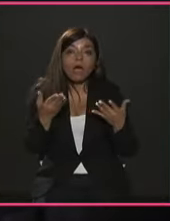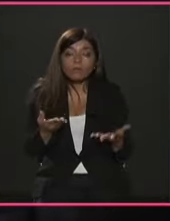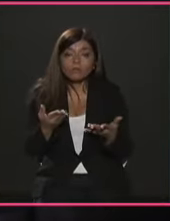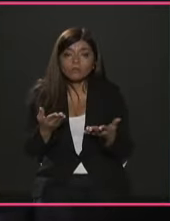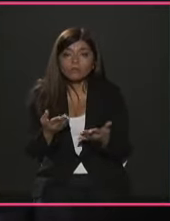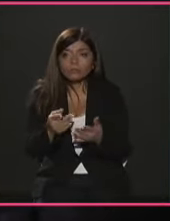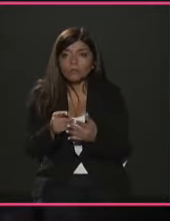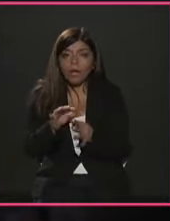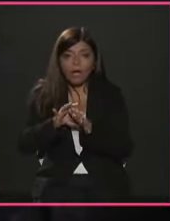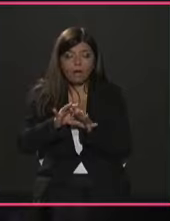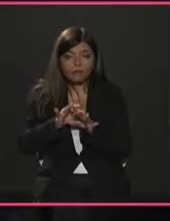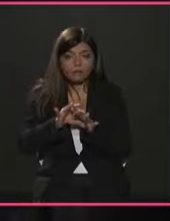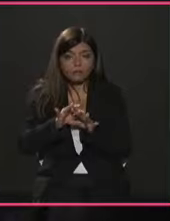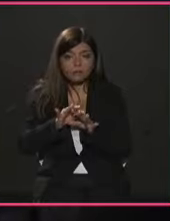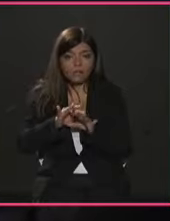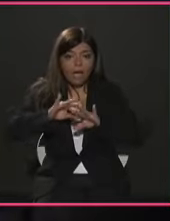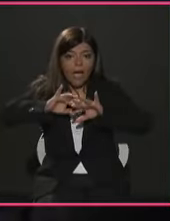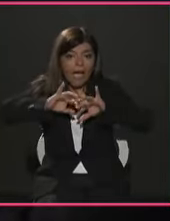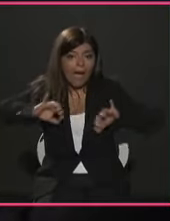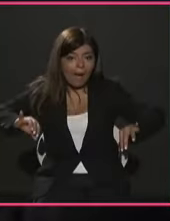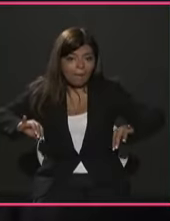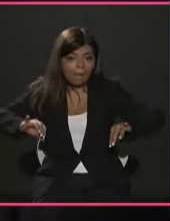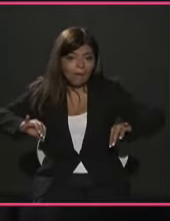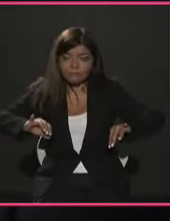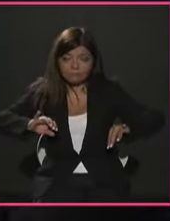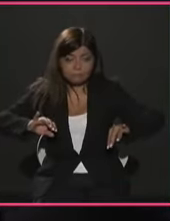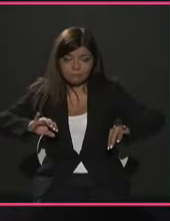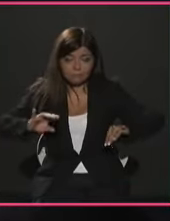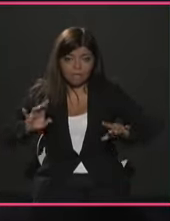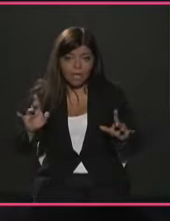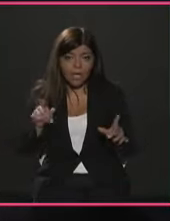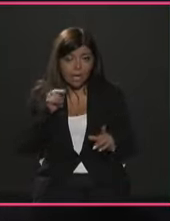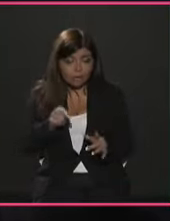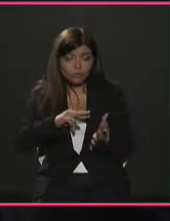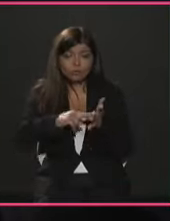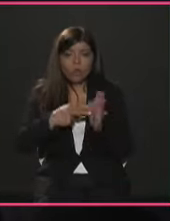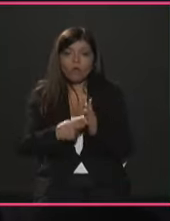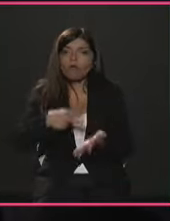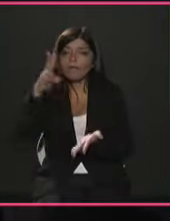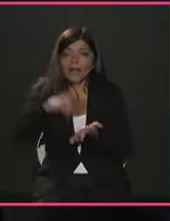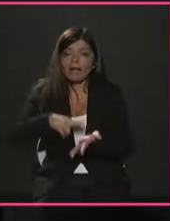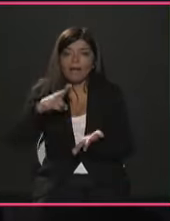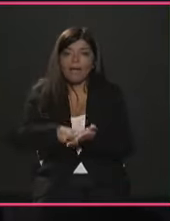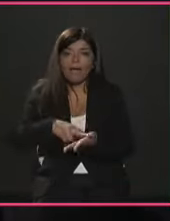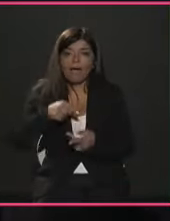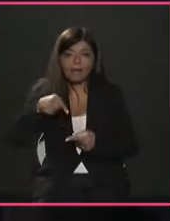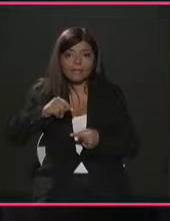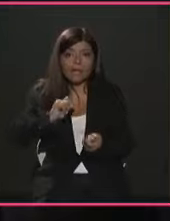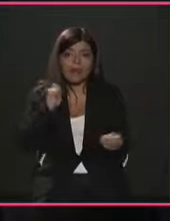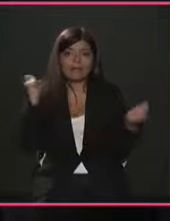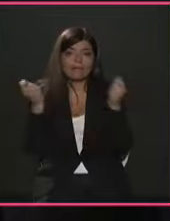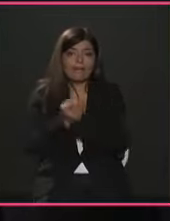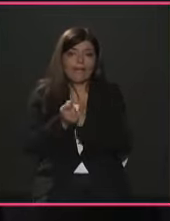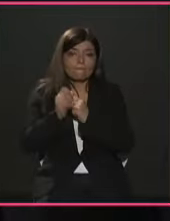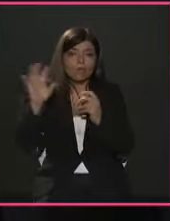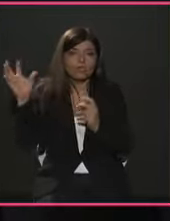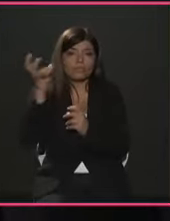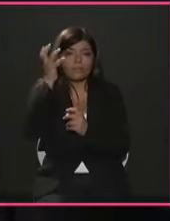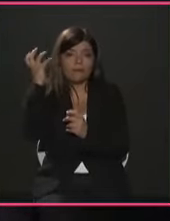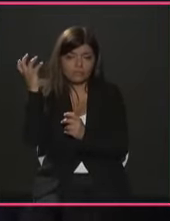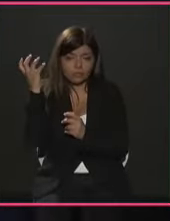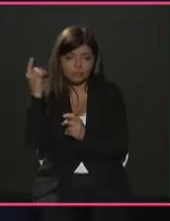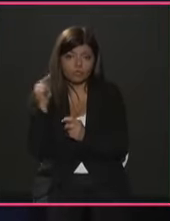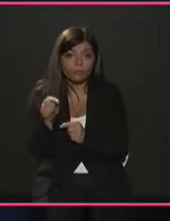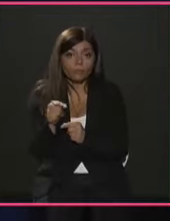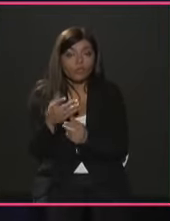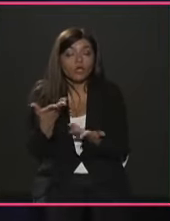un componente marginal es un problema real en en el cambio climático